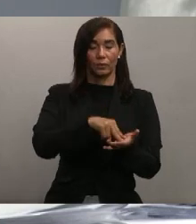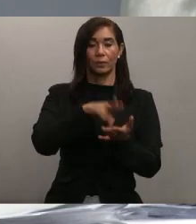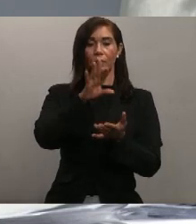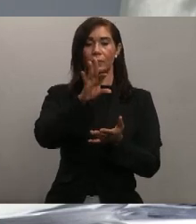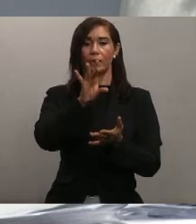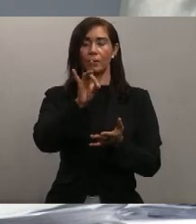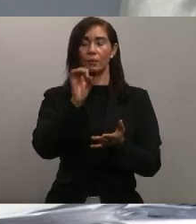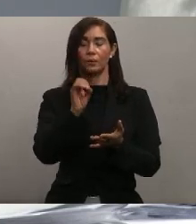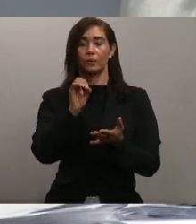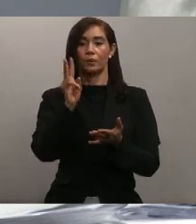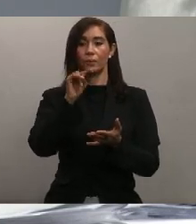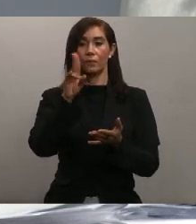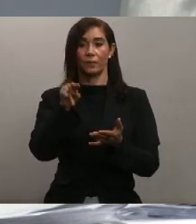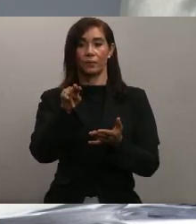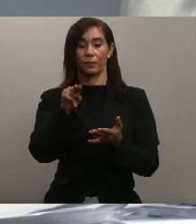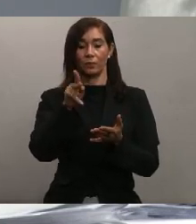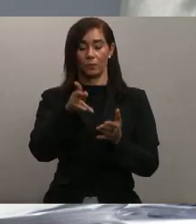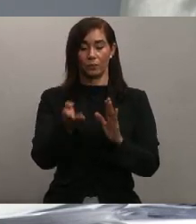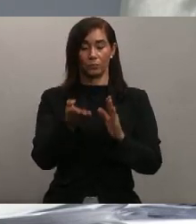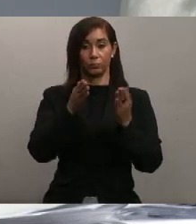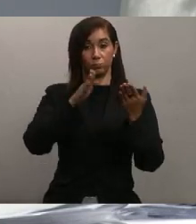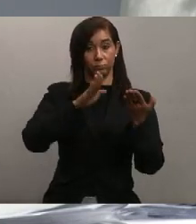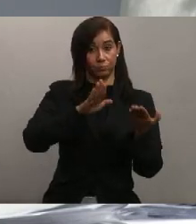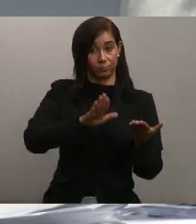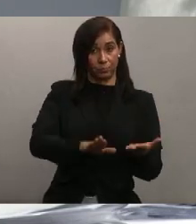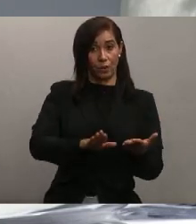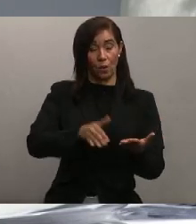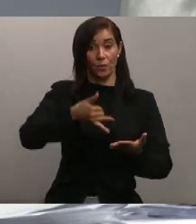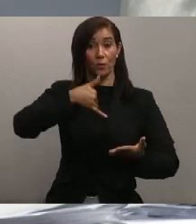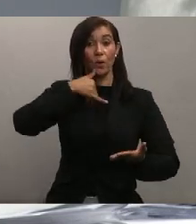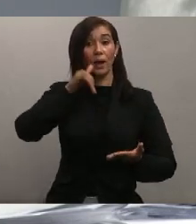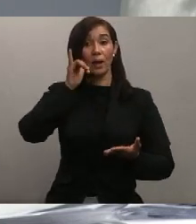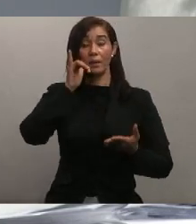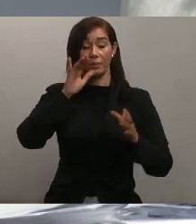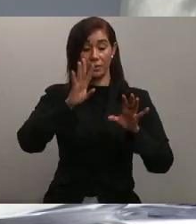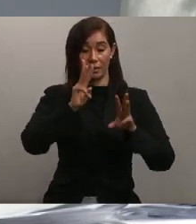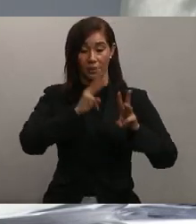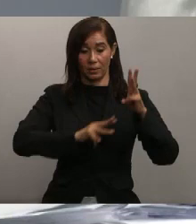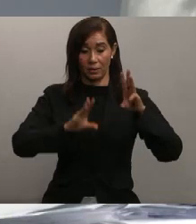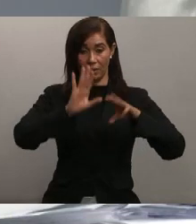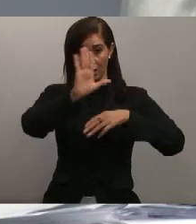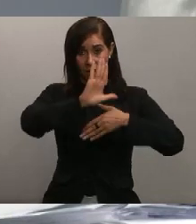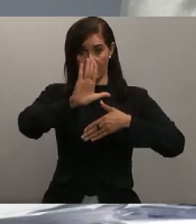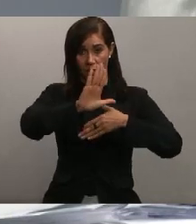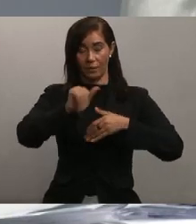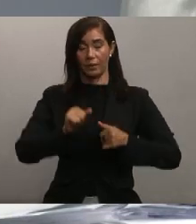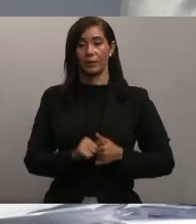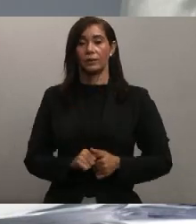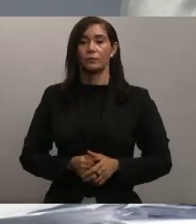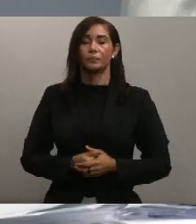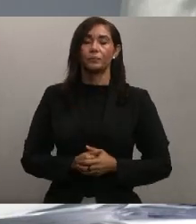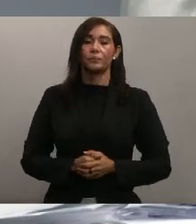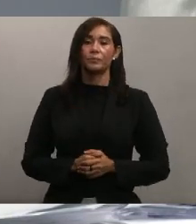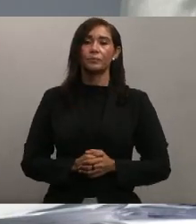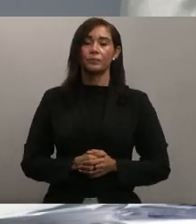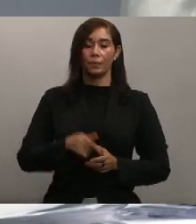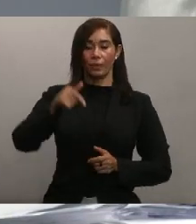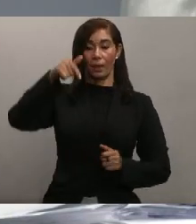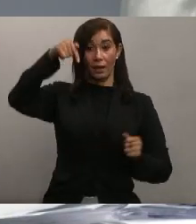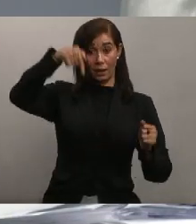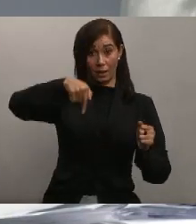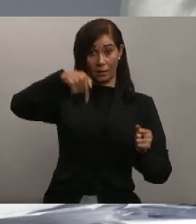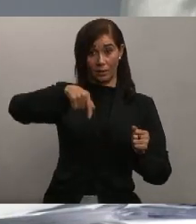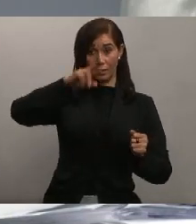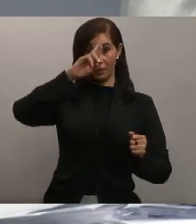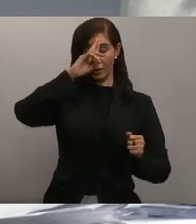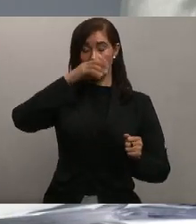2.824 fueron defunciones que ocurrieron en el día de ayer en las Américas. En la República